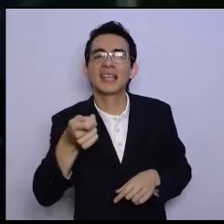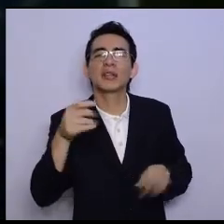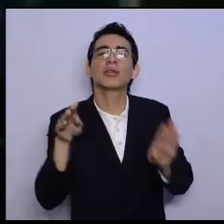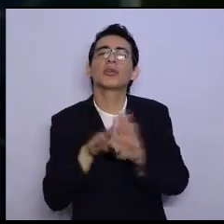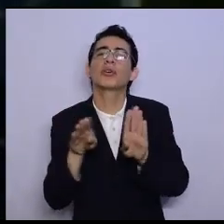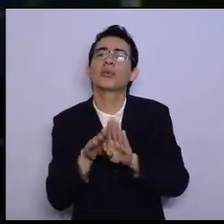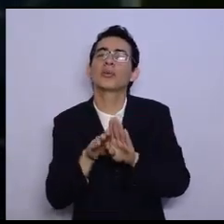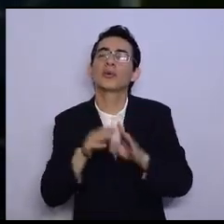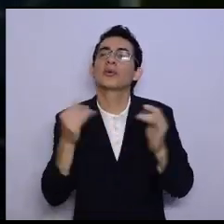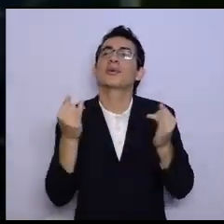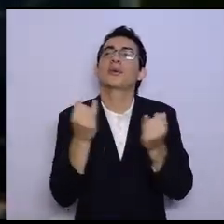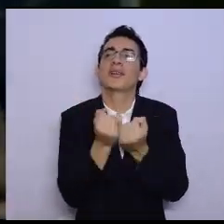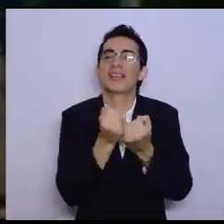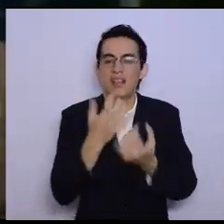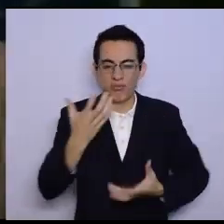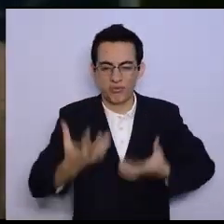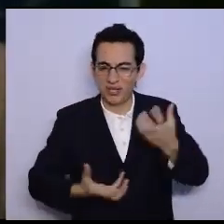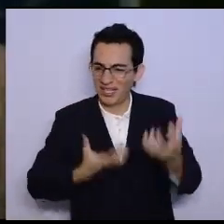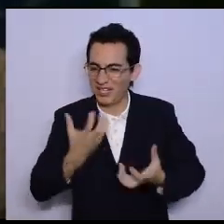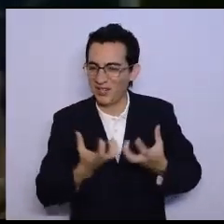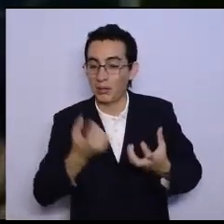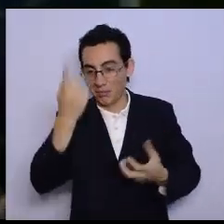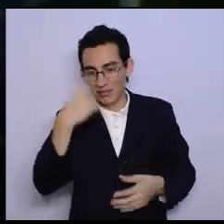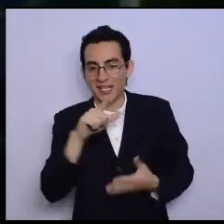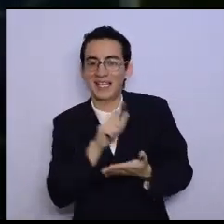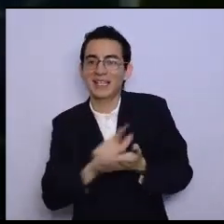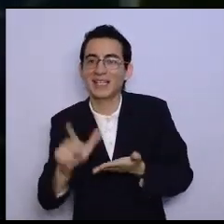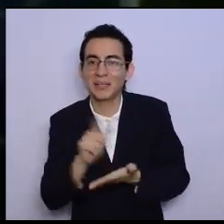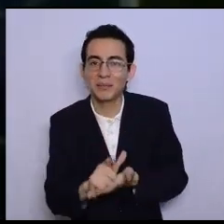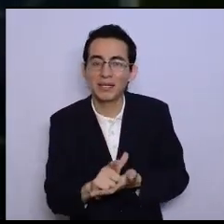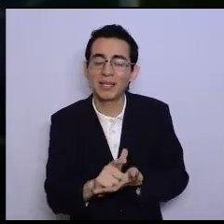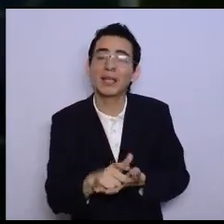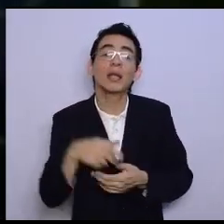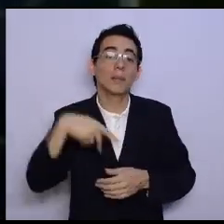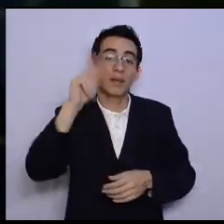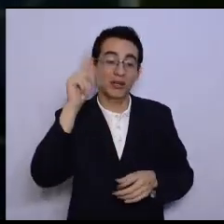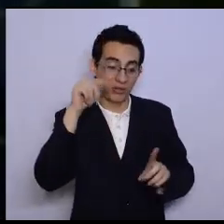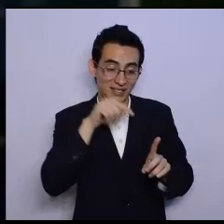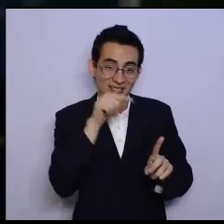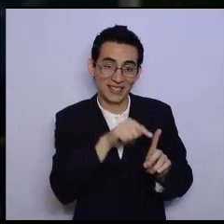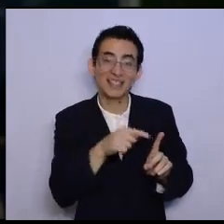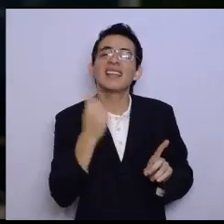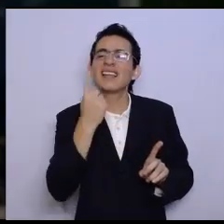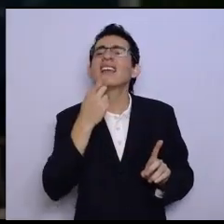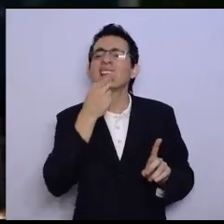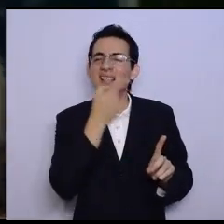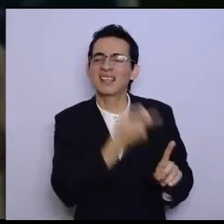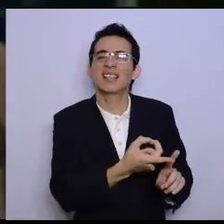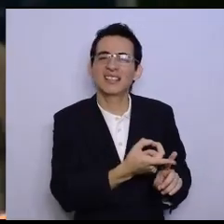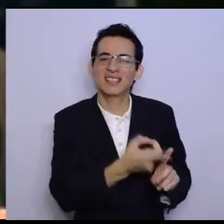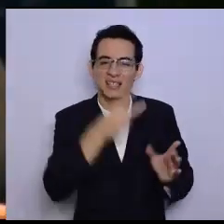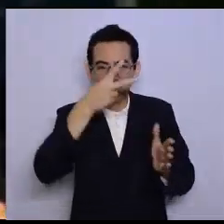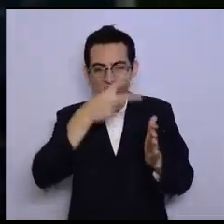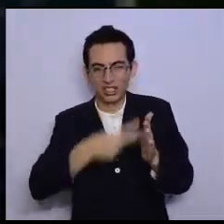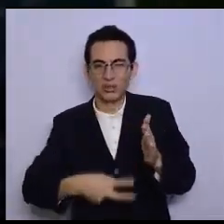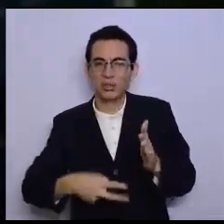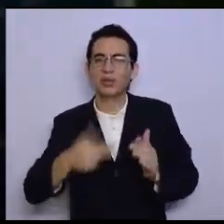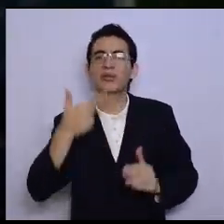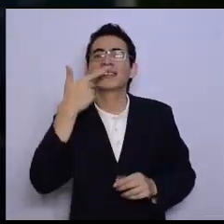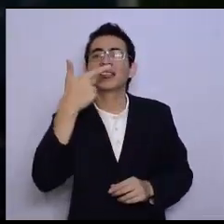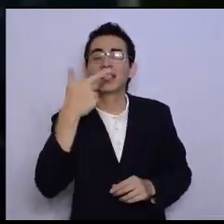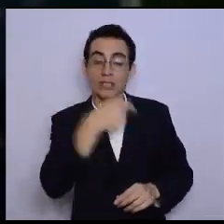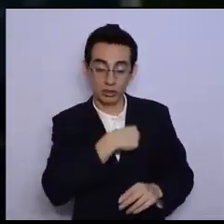en el crisol que purifica. Ahora, aquí, ¿qué es lo que el Señor va a purificar? El versículo 7 nos lo